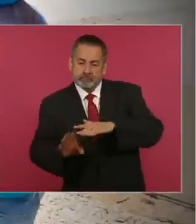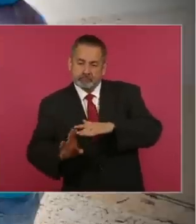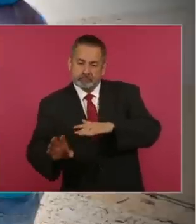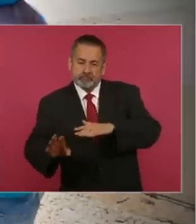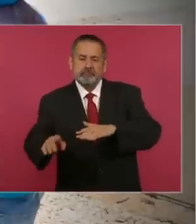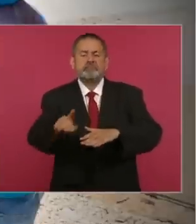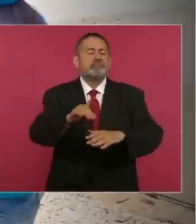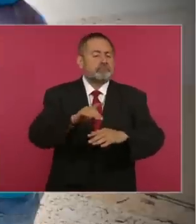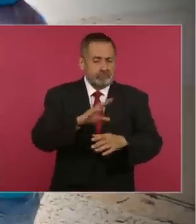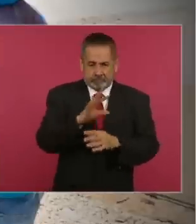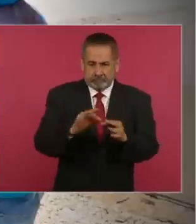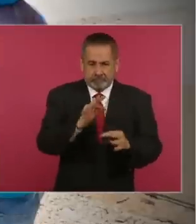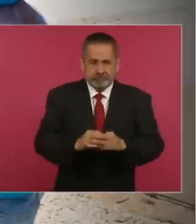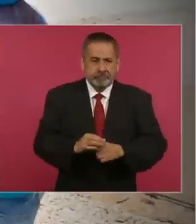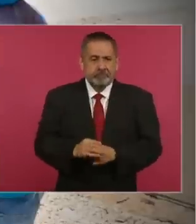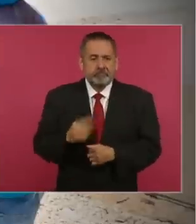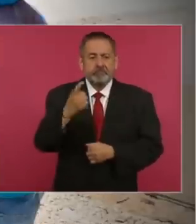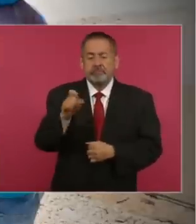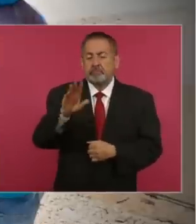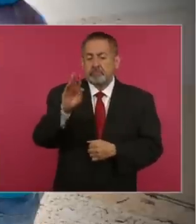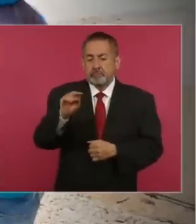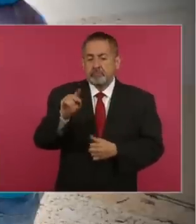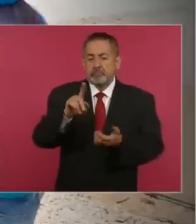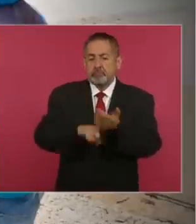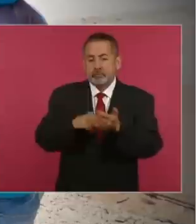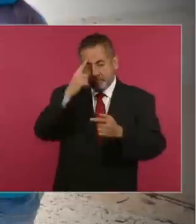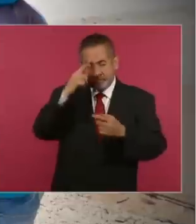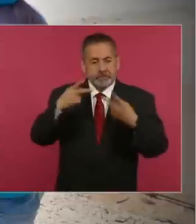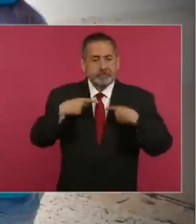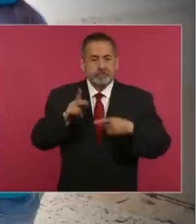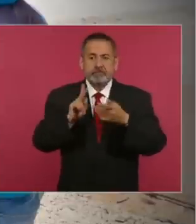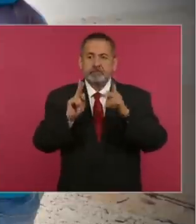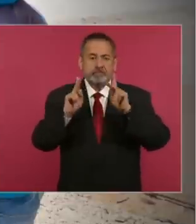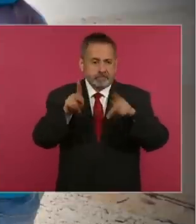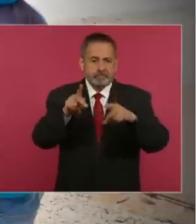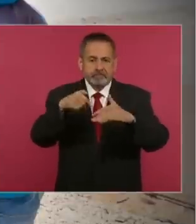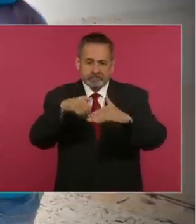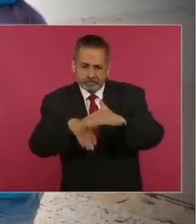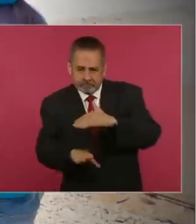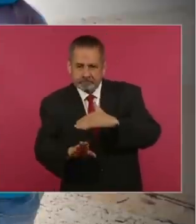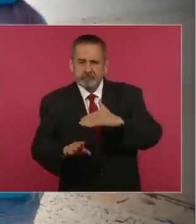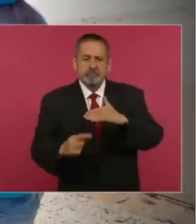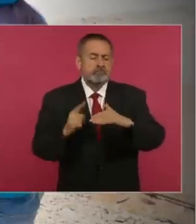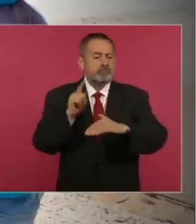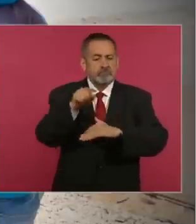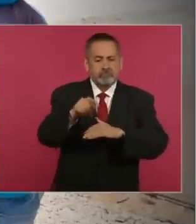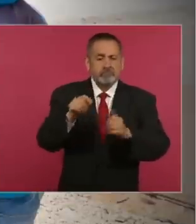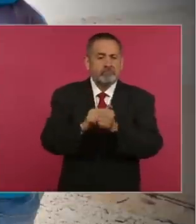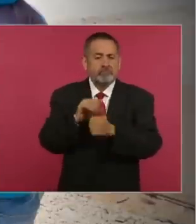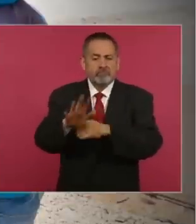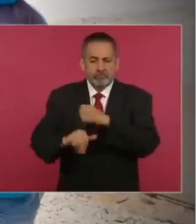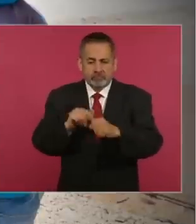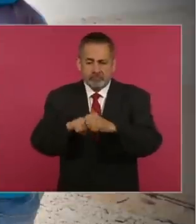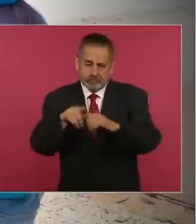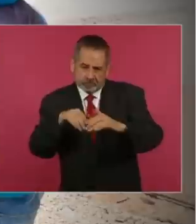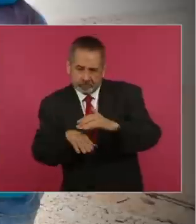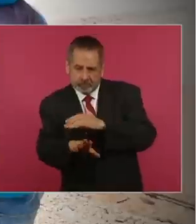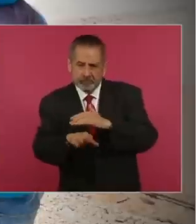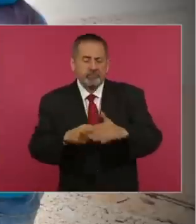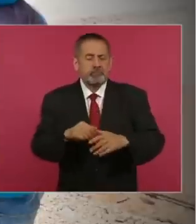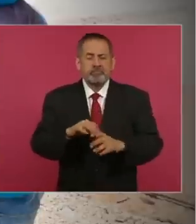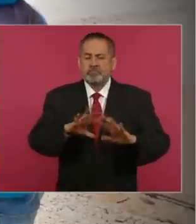proyectadas 190 pasos peatonales, vehiculares y de fauna de 210 que se encuentran